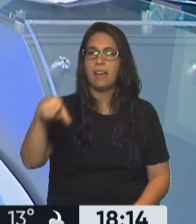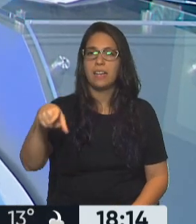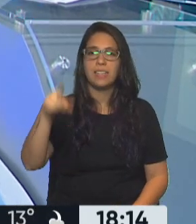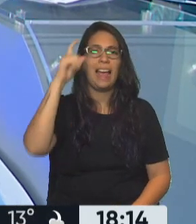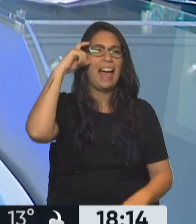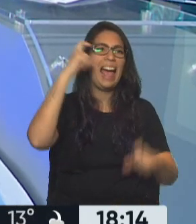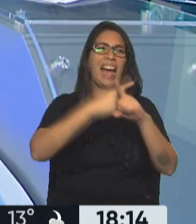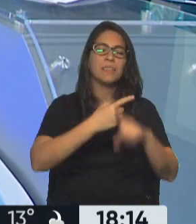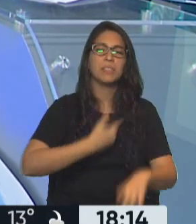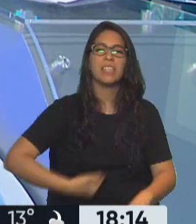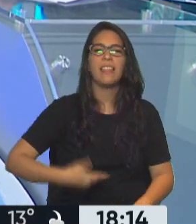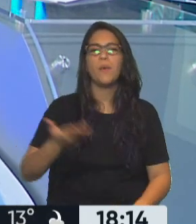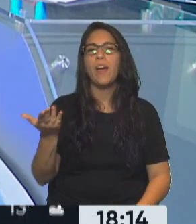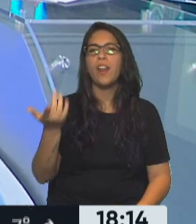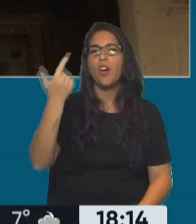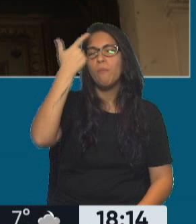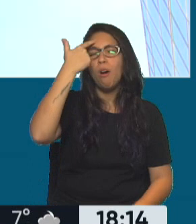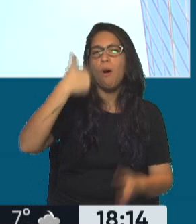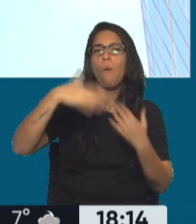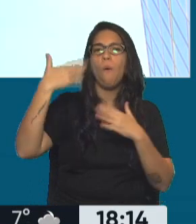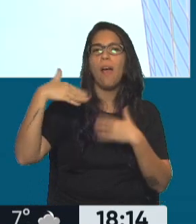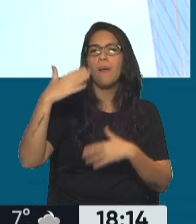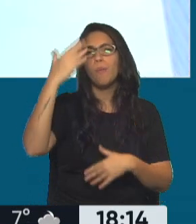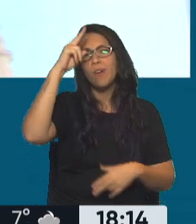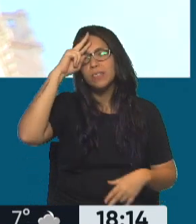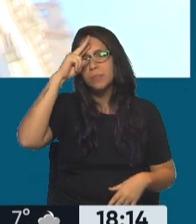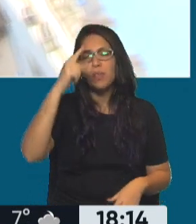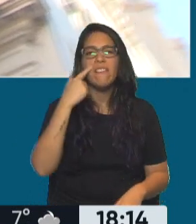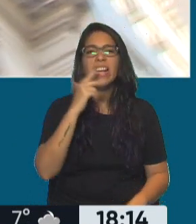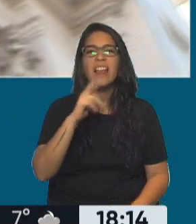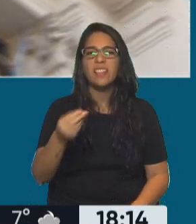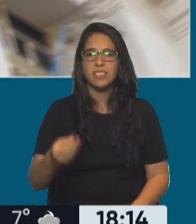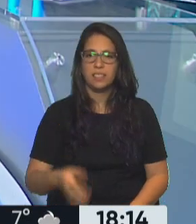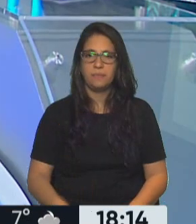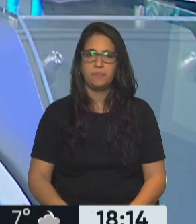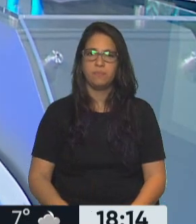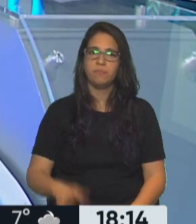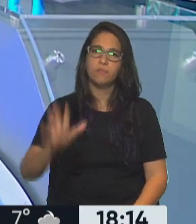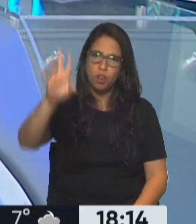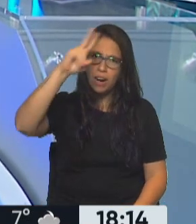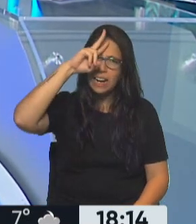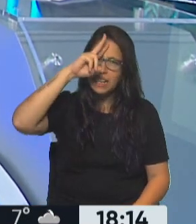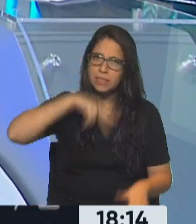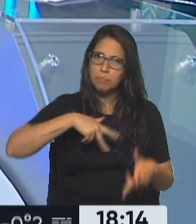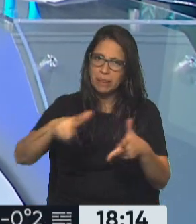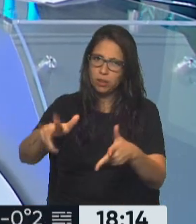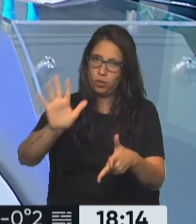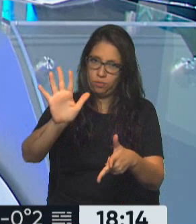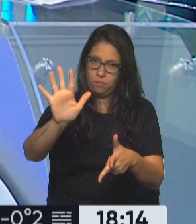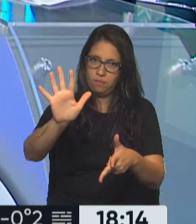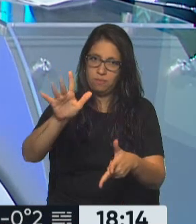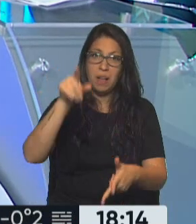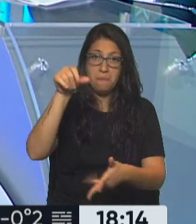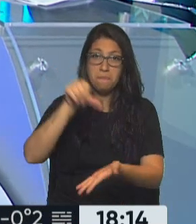fue expresidente? Bueno, pero viste ese trato respetuoso. ¿Qué le dice? A ver, presidente. Con todo respeto, viste que te dije que iba a añadir respeto. En